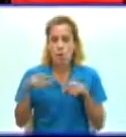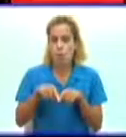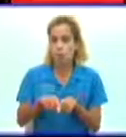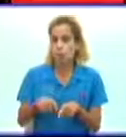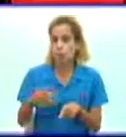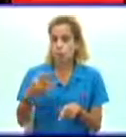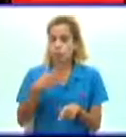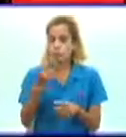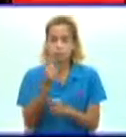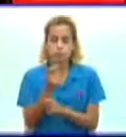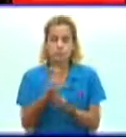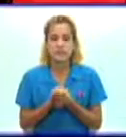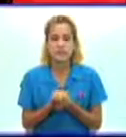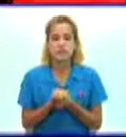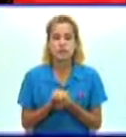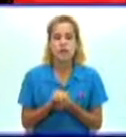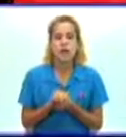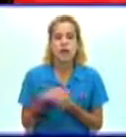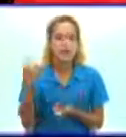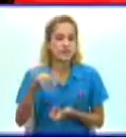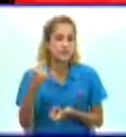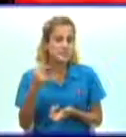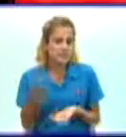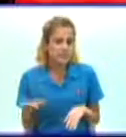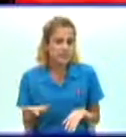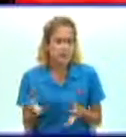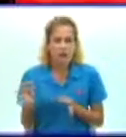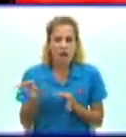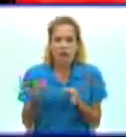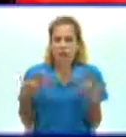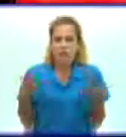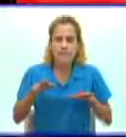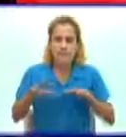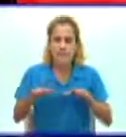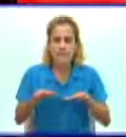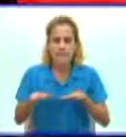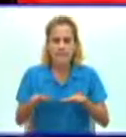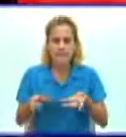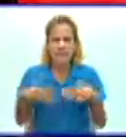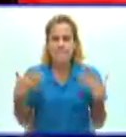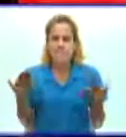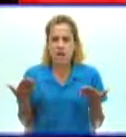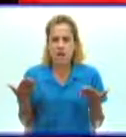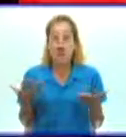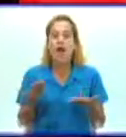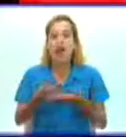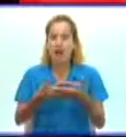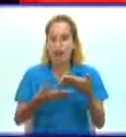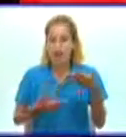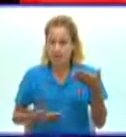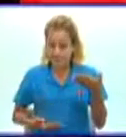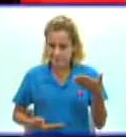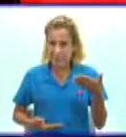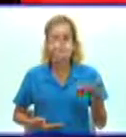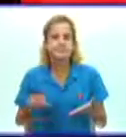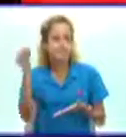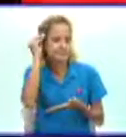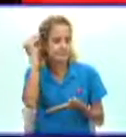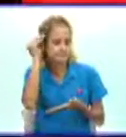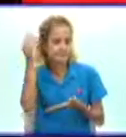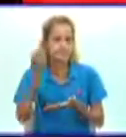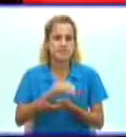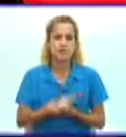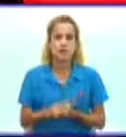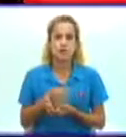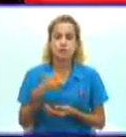actividades importantes, decíamos ya, en función de prepararlos para el instrumento de autocontrol del aprendizaje que yo